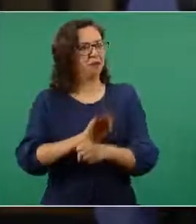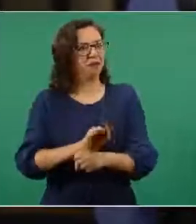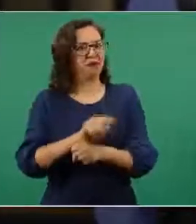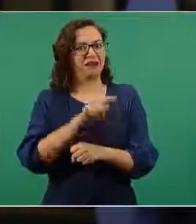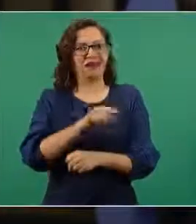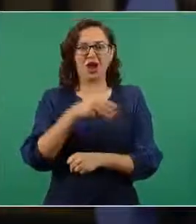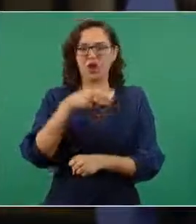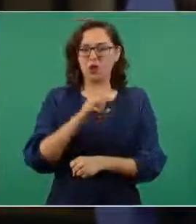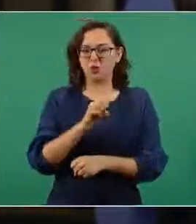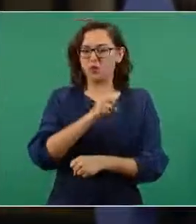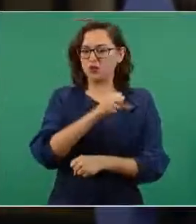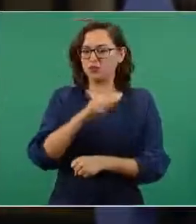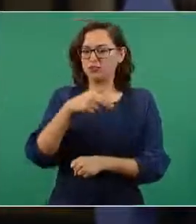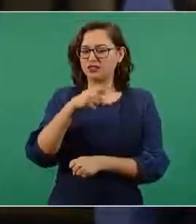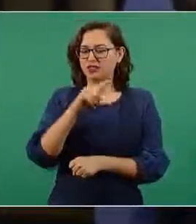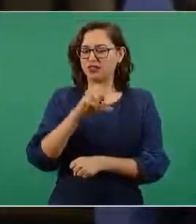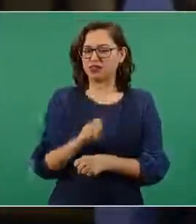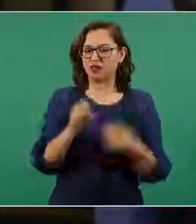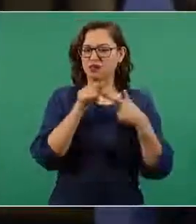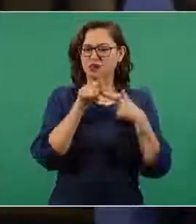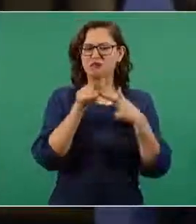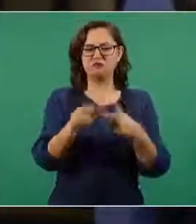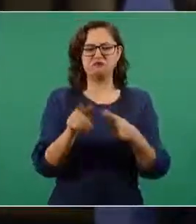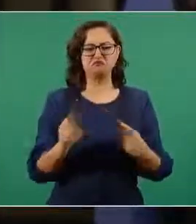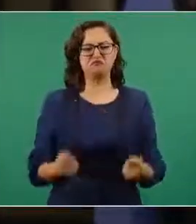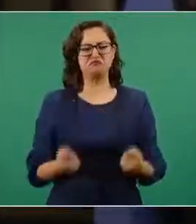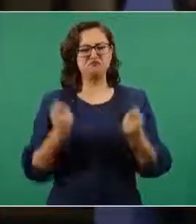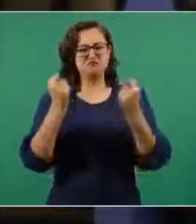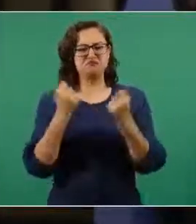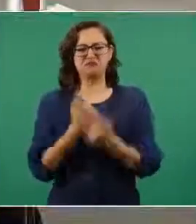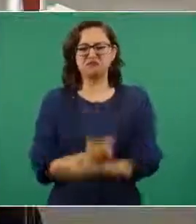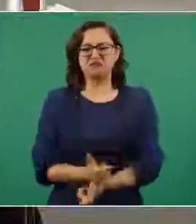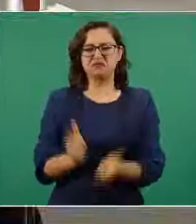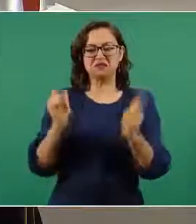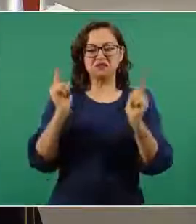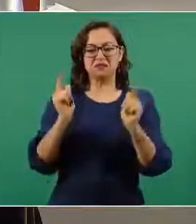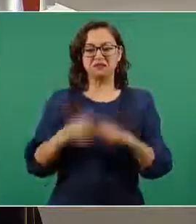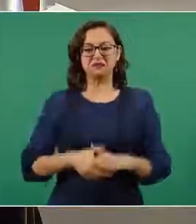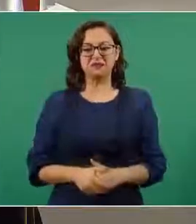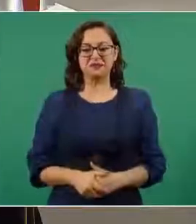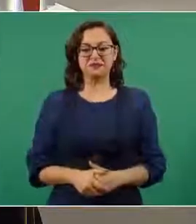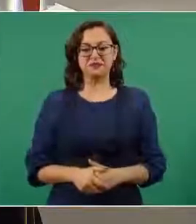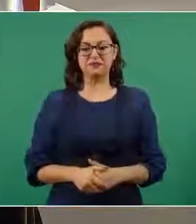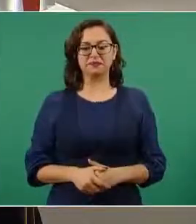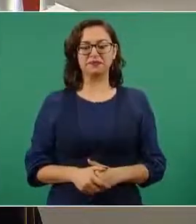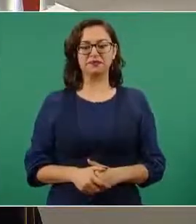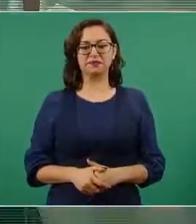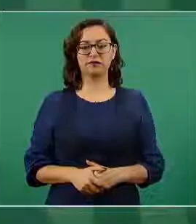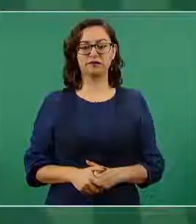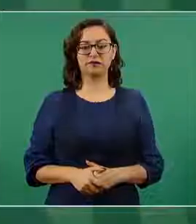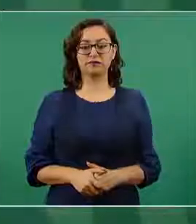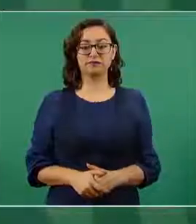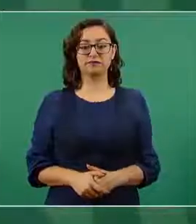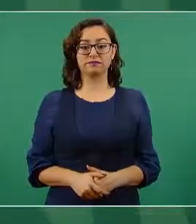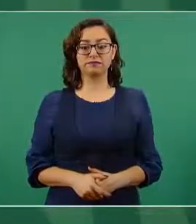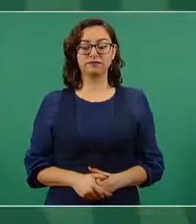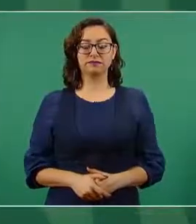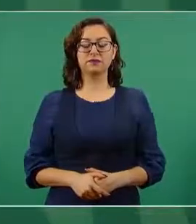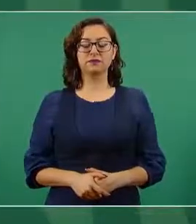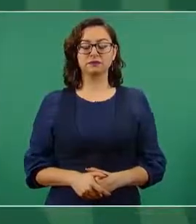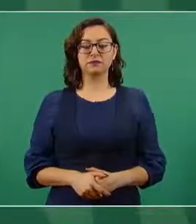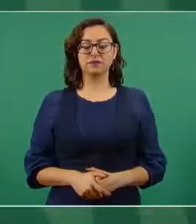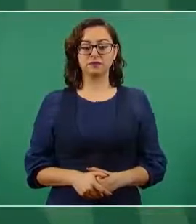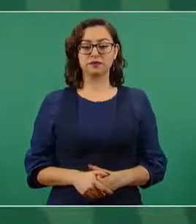para volver a utilizar el glifosato de manera indiscriminada en el país? Pues es de las iniciativas